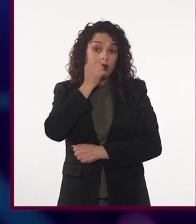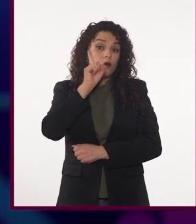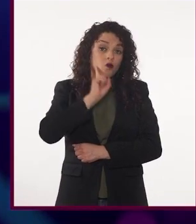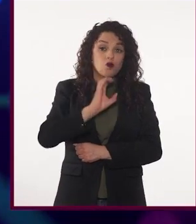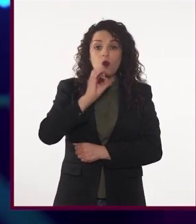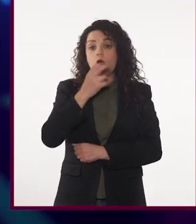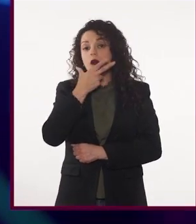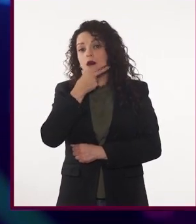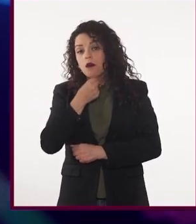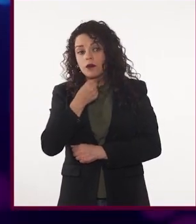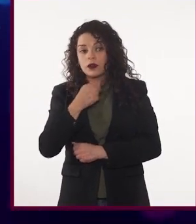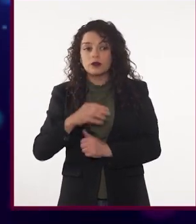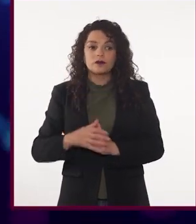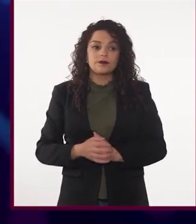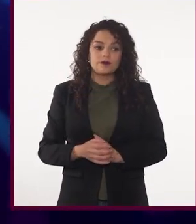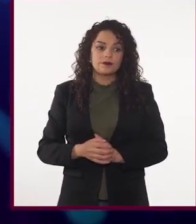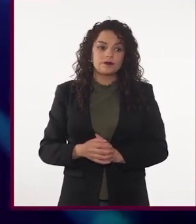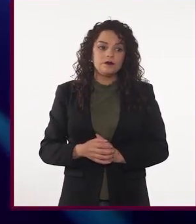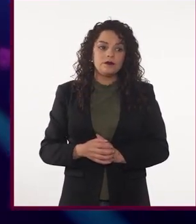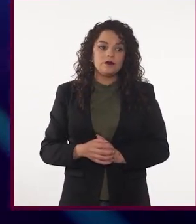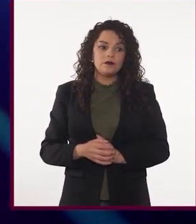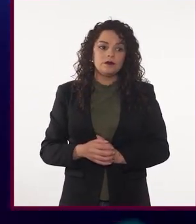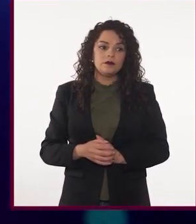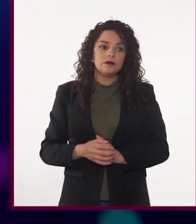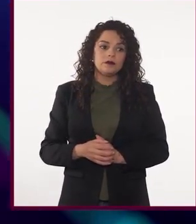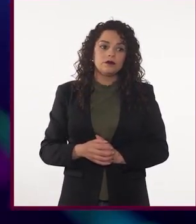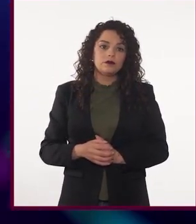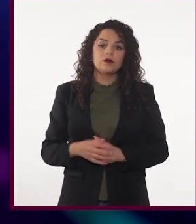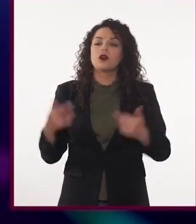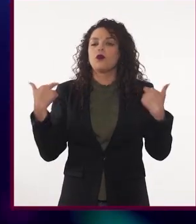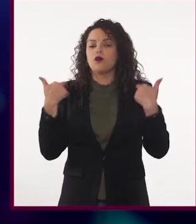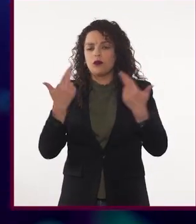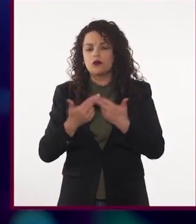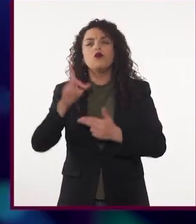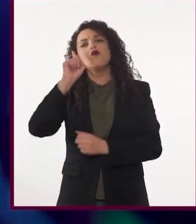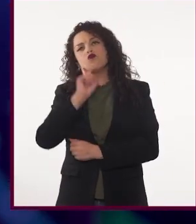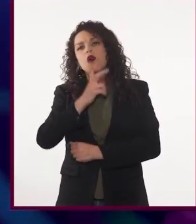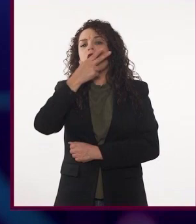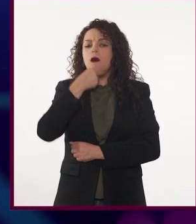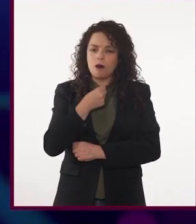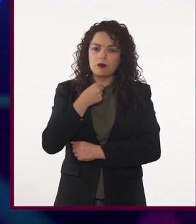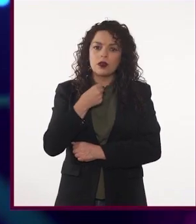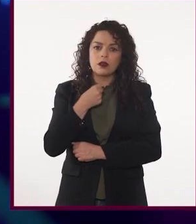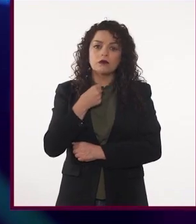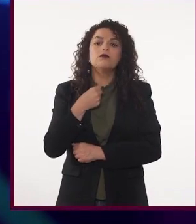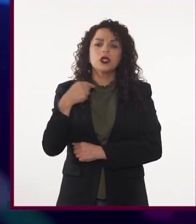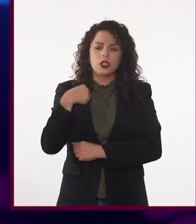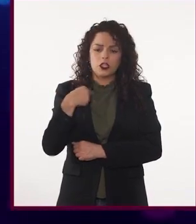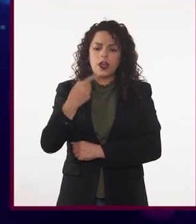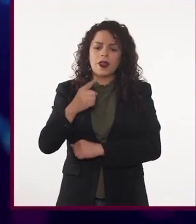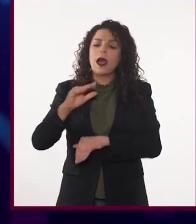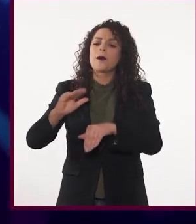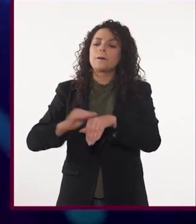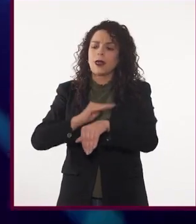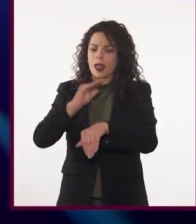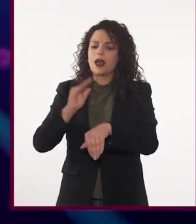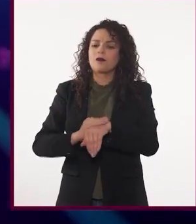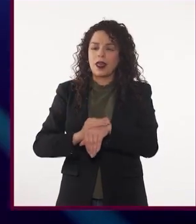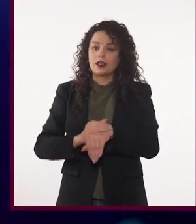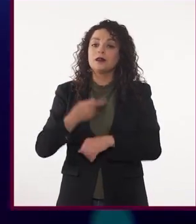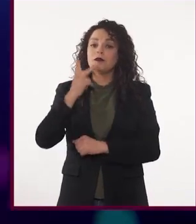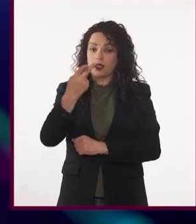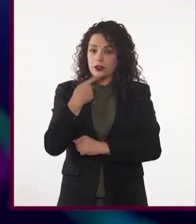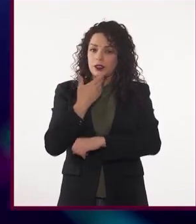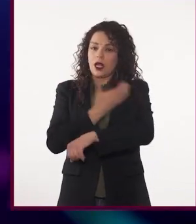los alumnos, hombres y mujeres, profesores y profesoras, que les van a poner cierta calificación si van a